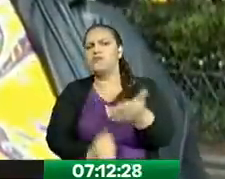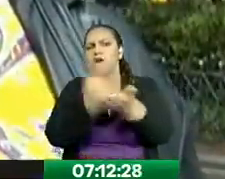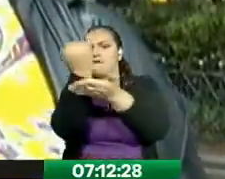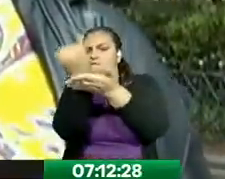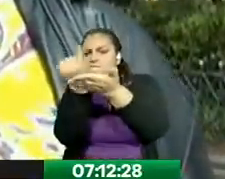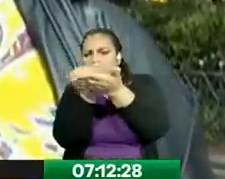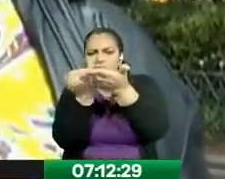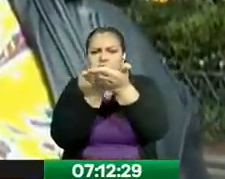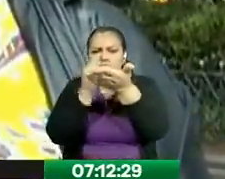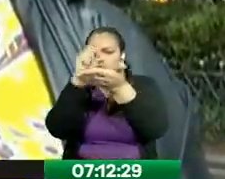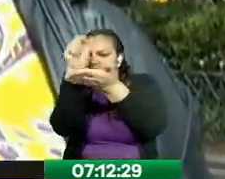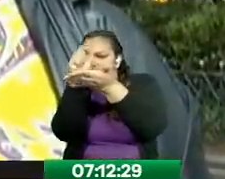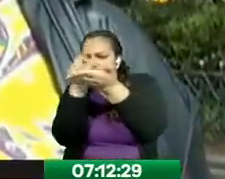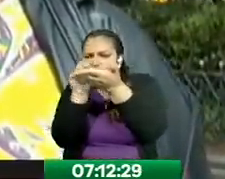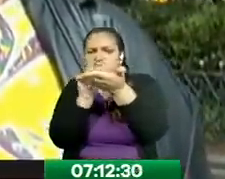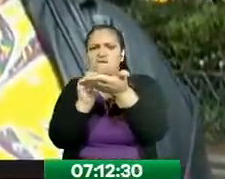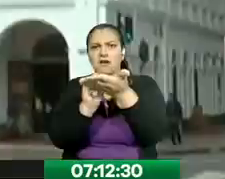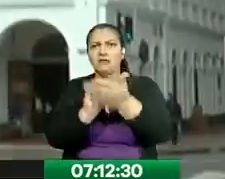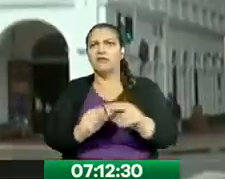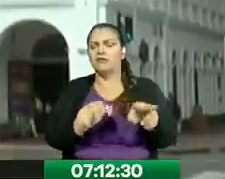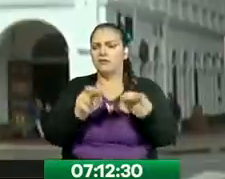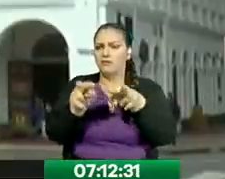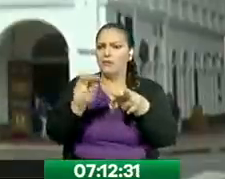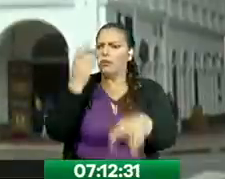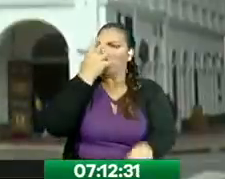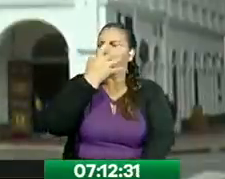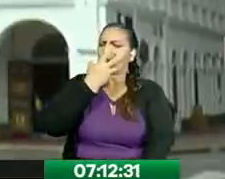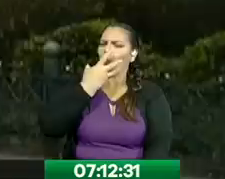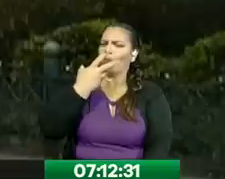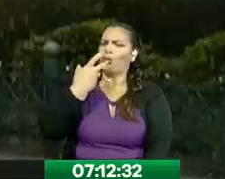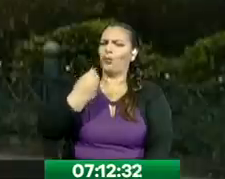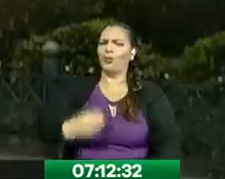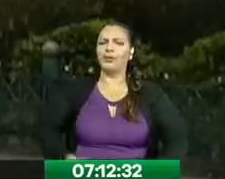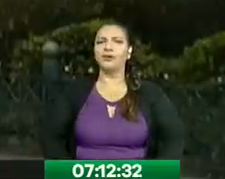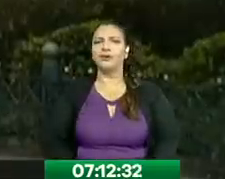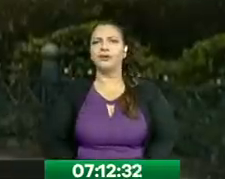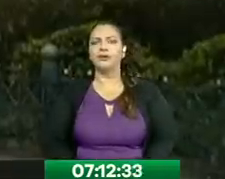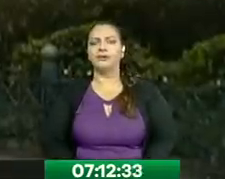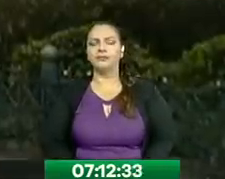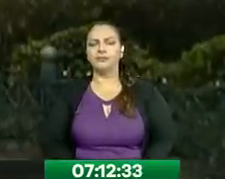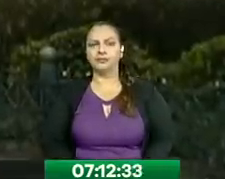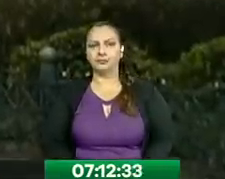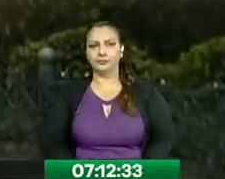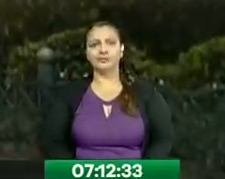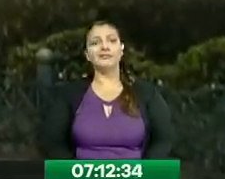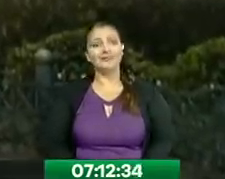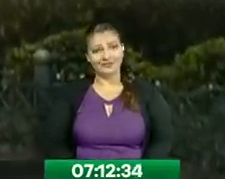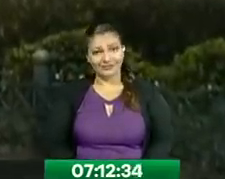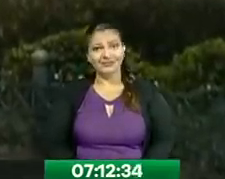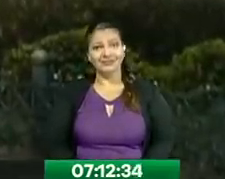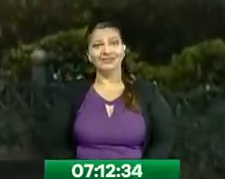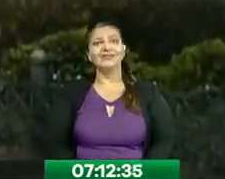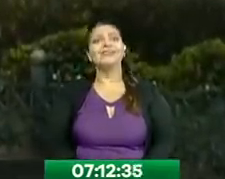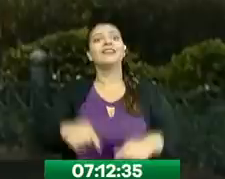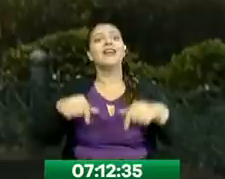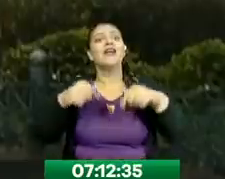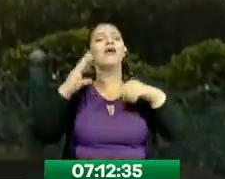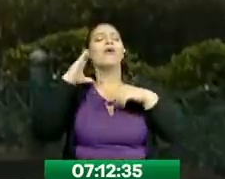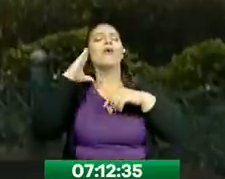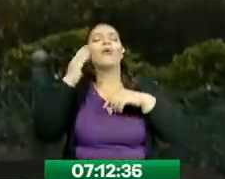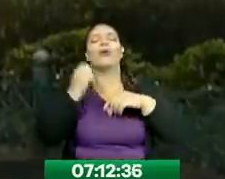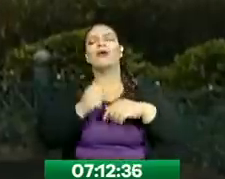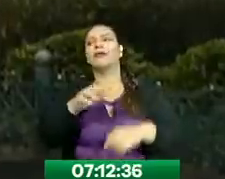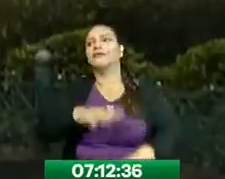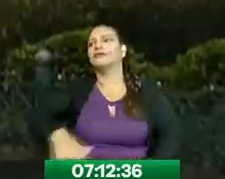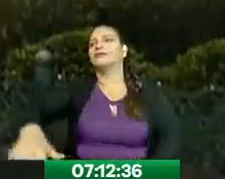así la vivienda limpieza orden cuenta la ciudad más bonita del ecuador verdad nunca me cansaré de venir ya varias veces